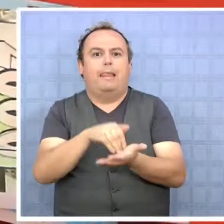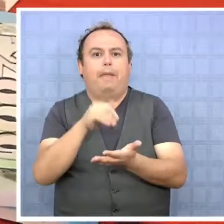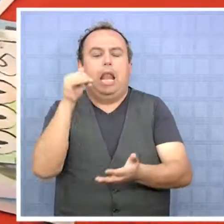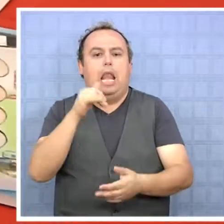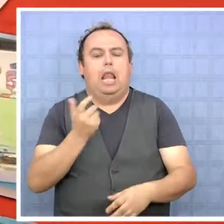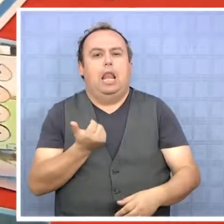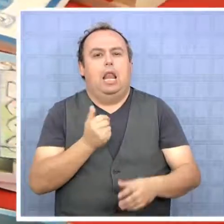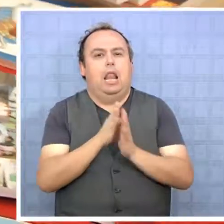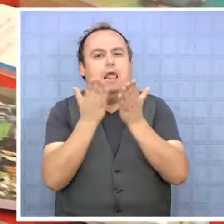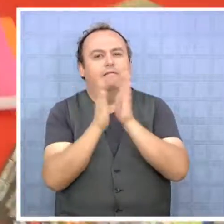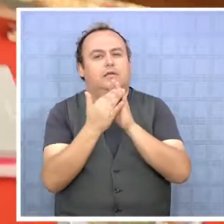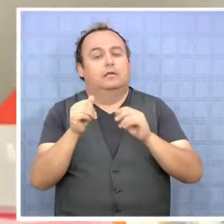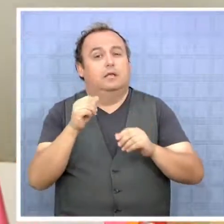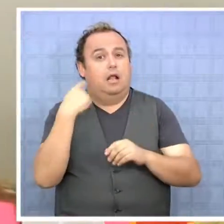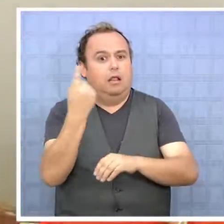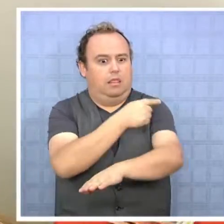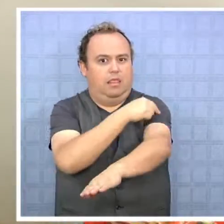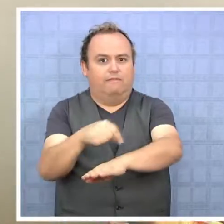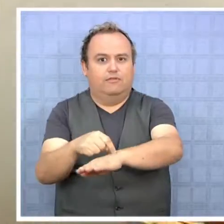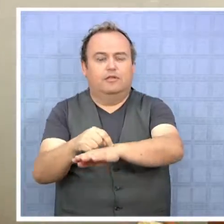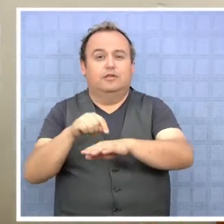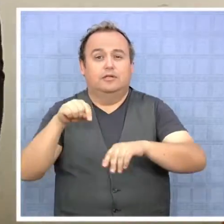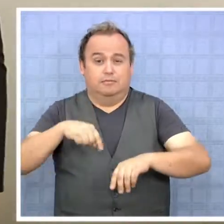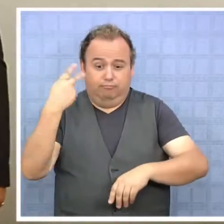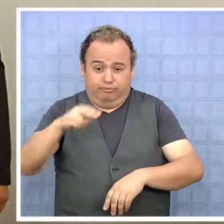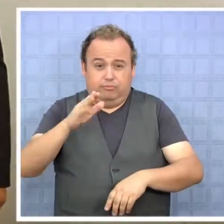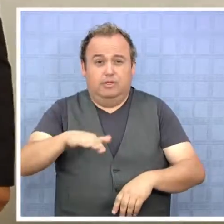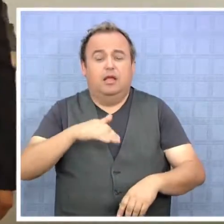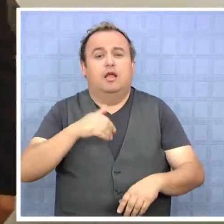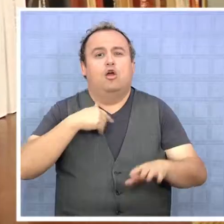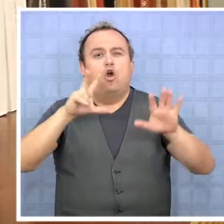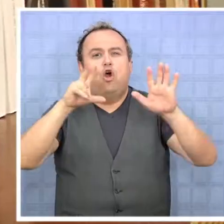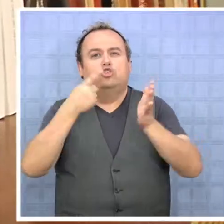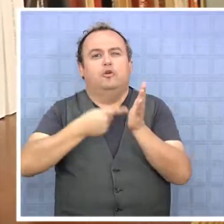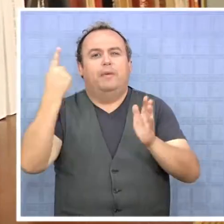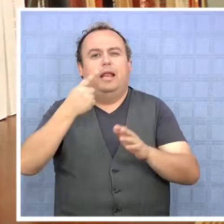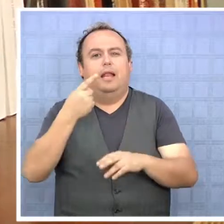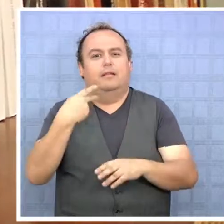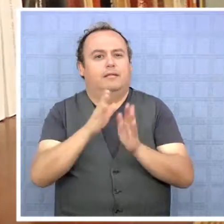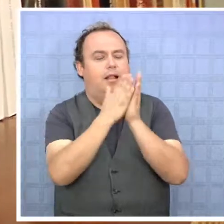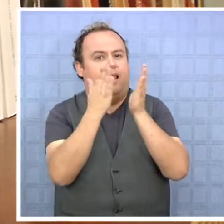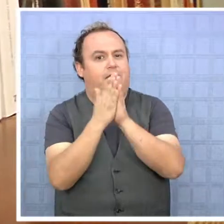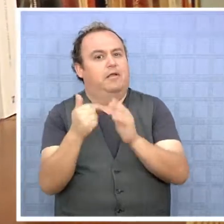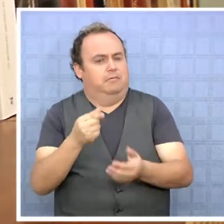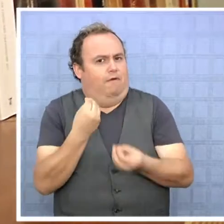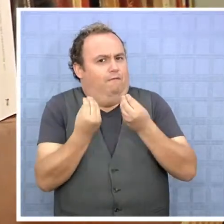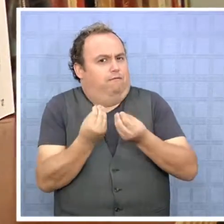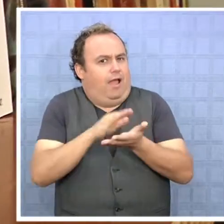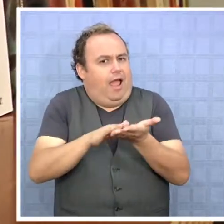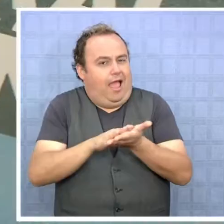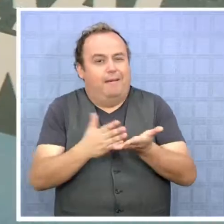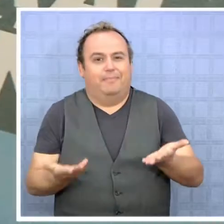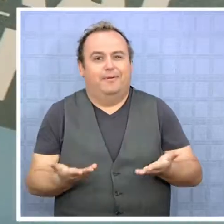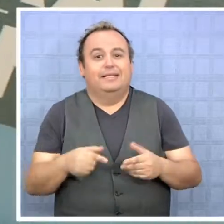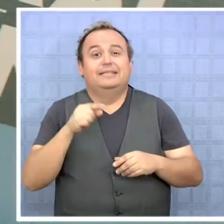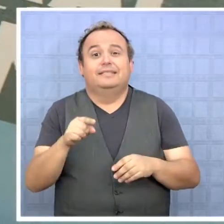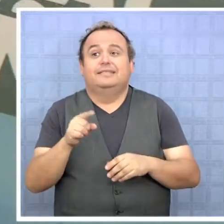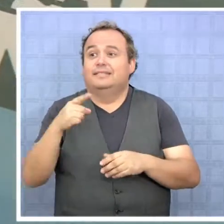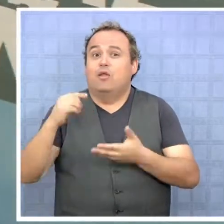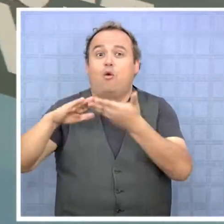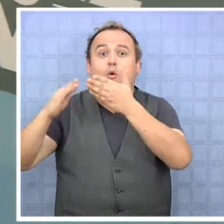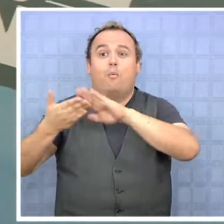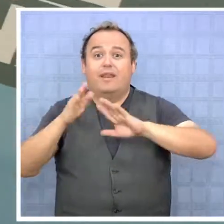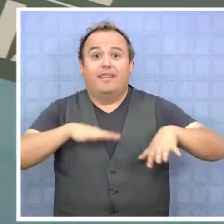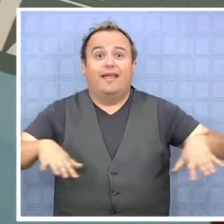nacional, de los cuales 8.000 pertenecen a la región de Tarapacá, sin duda todo un ejemplo. Quiero agradecer a toda la comunidad